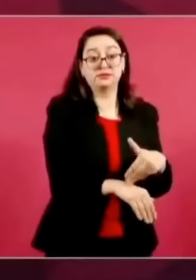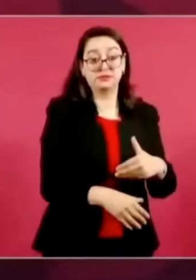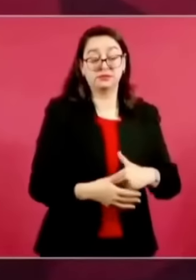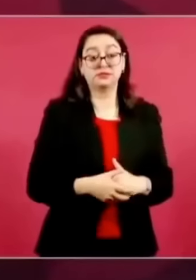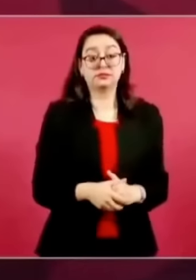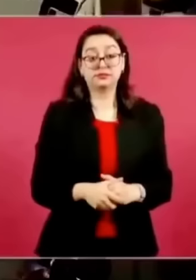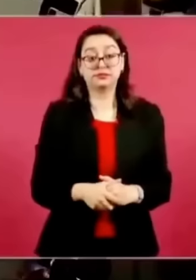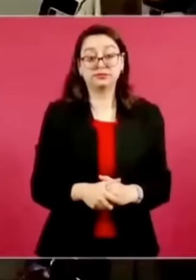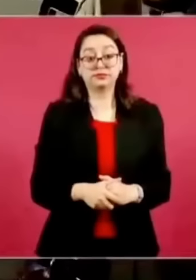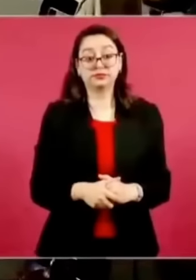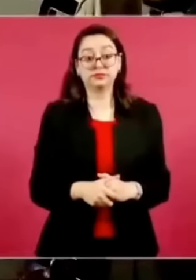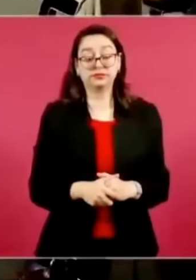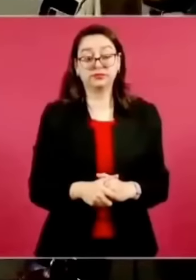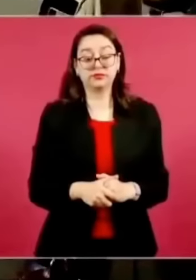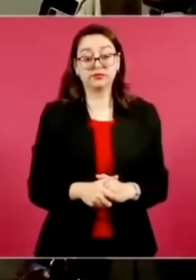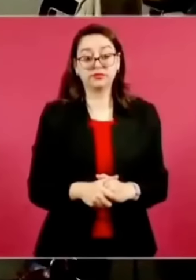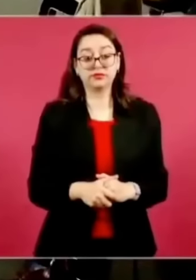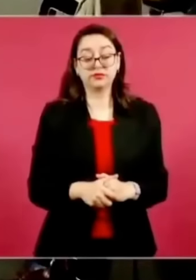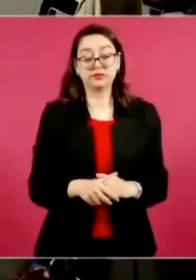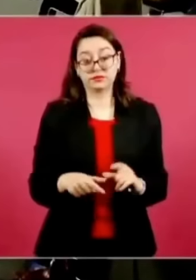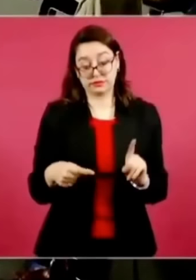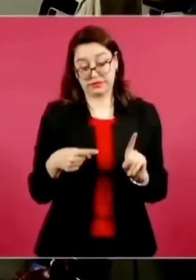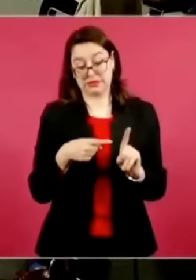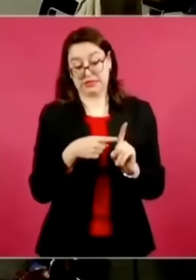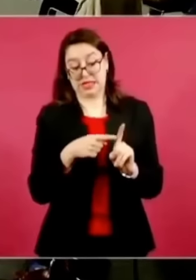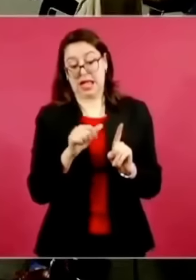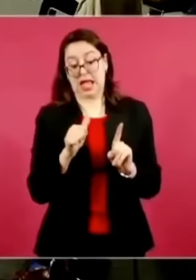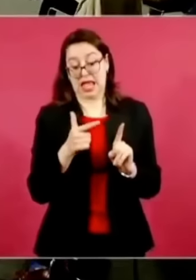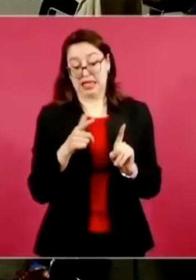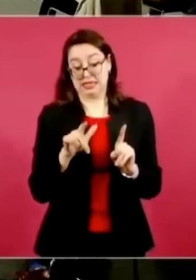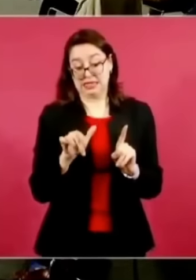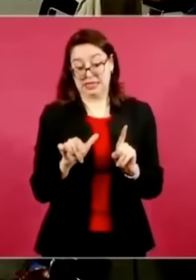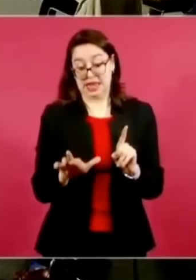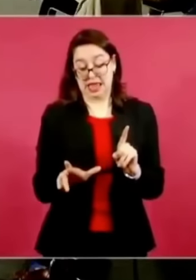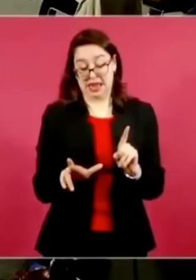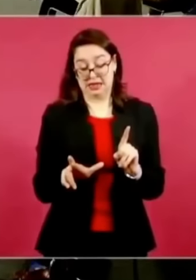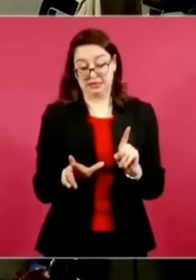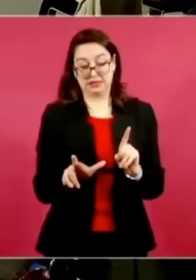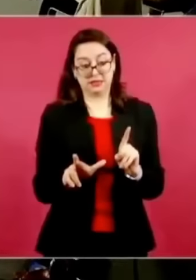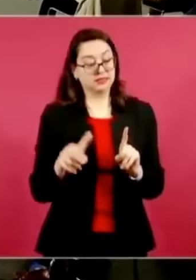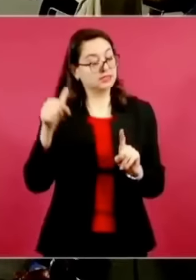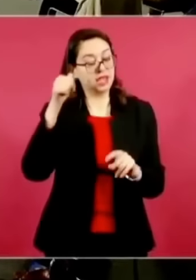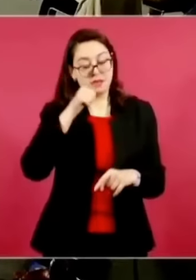Y él, Aguilar, ayudaba a agrupar.